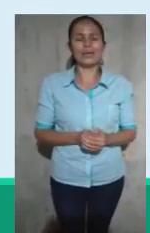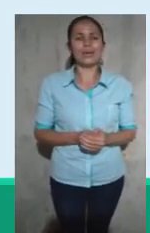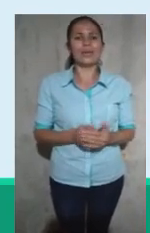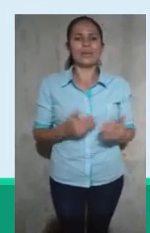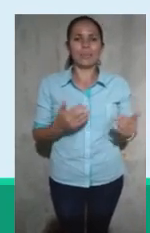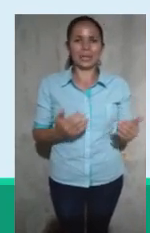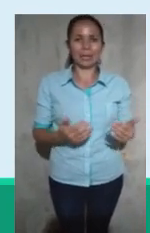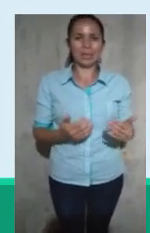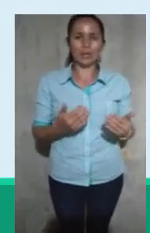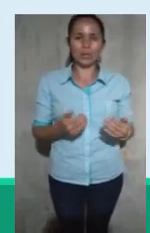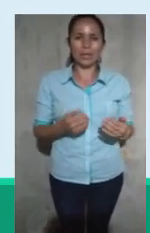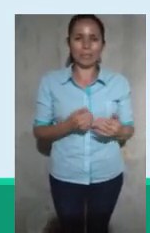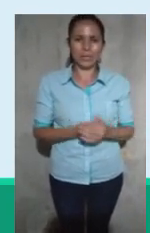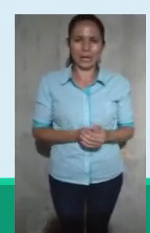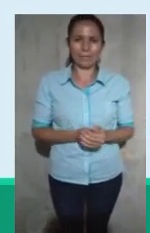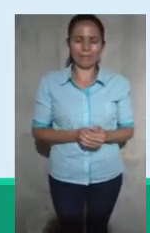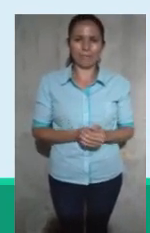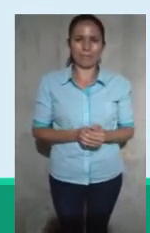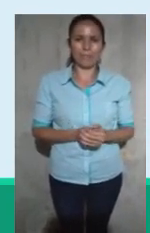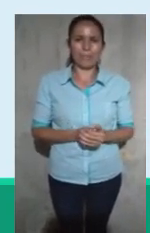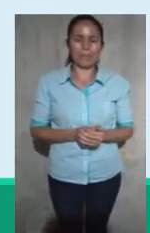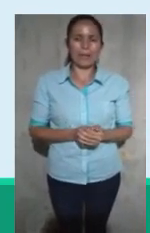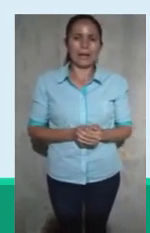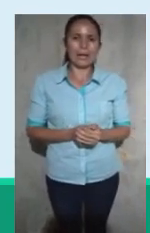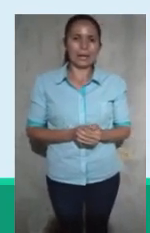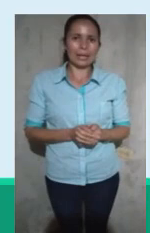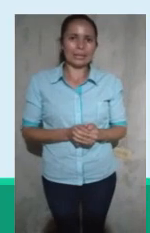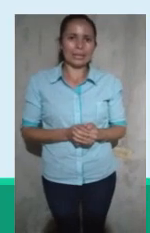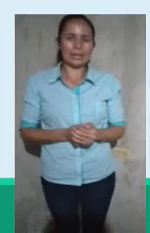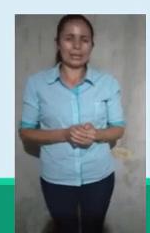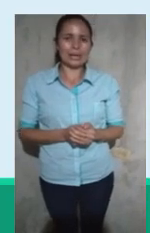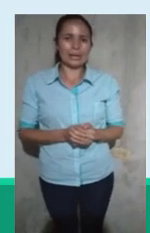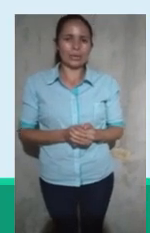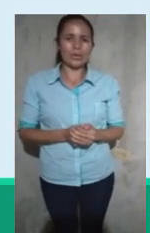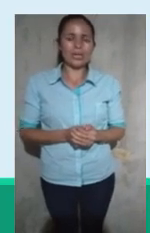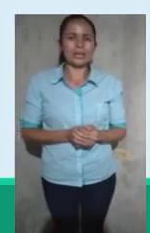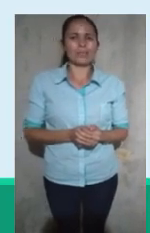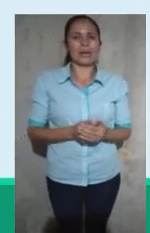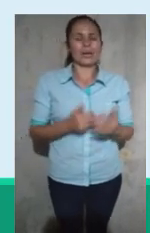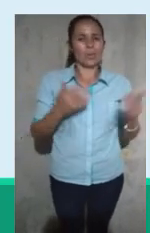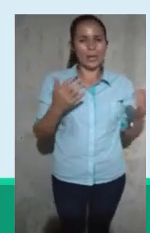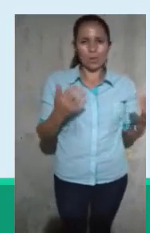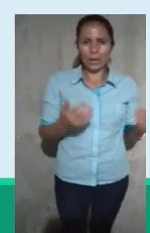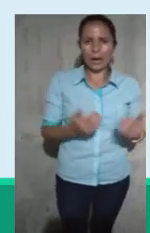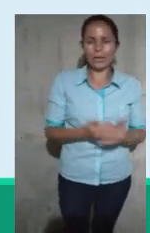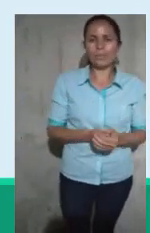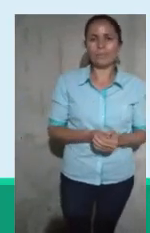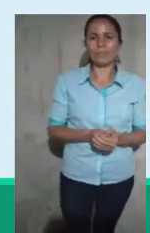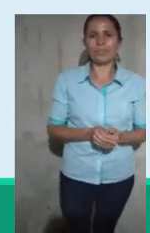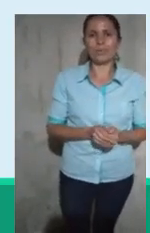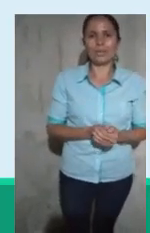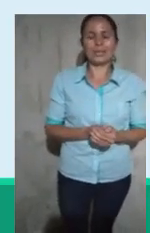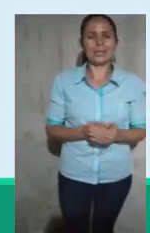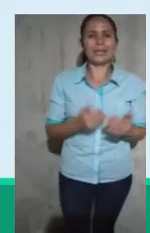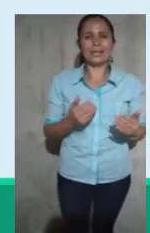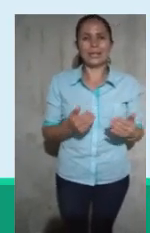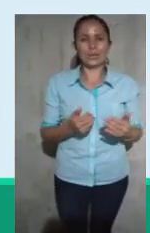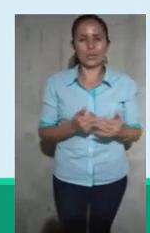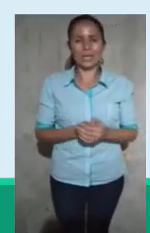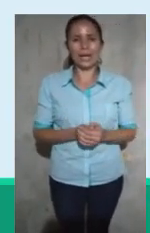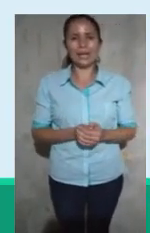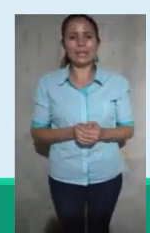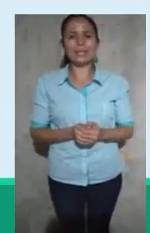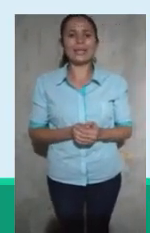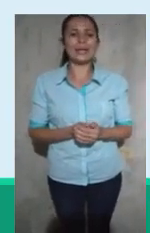Andrés, departamento de Lempira. La clase del día de hoy es para noveno grado en